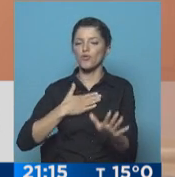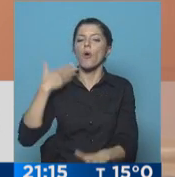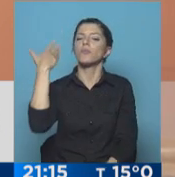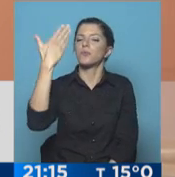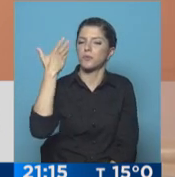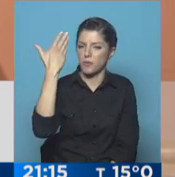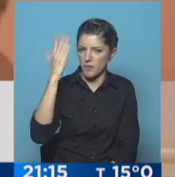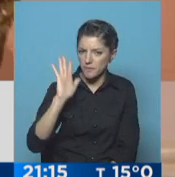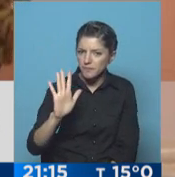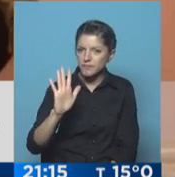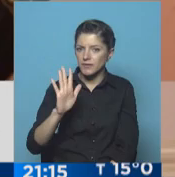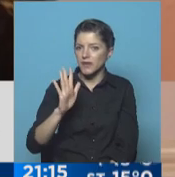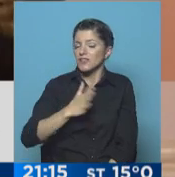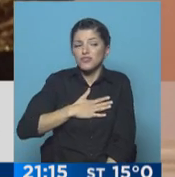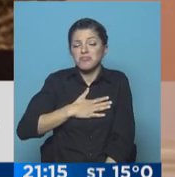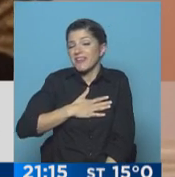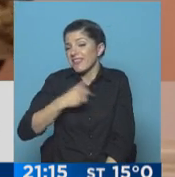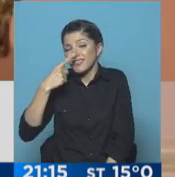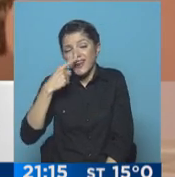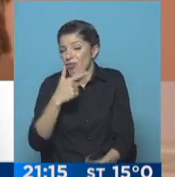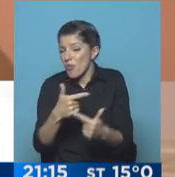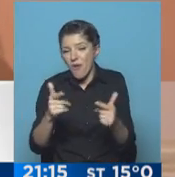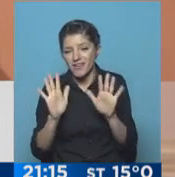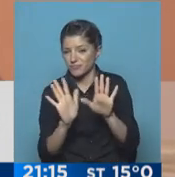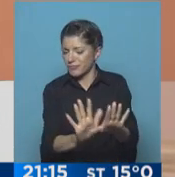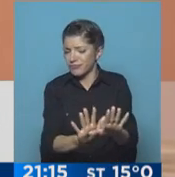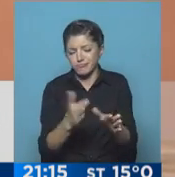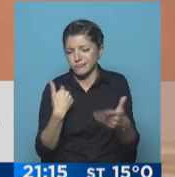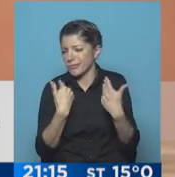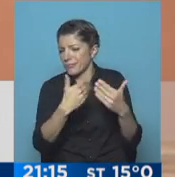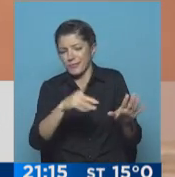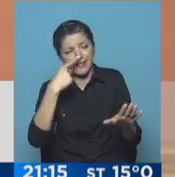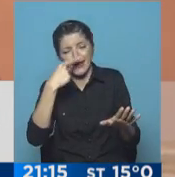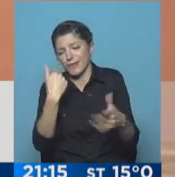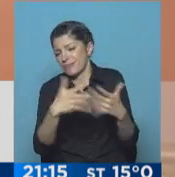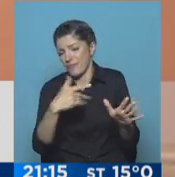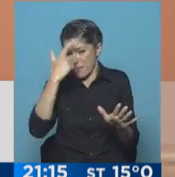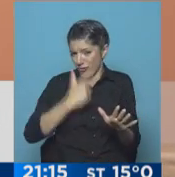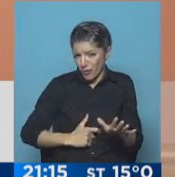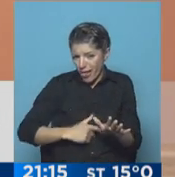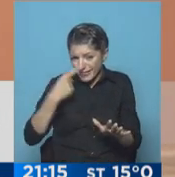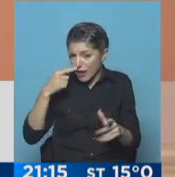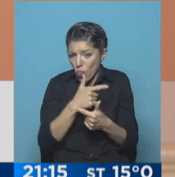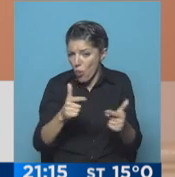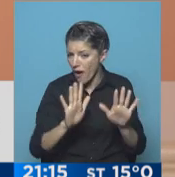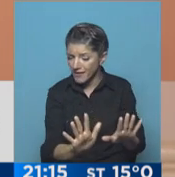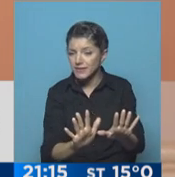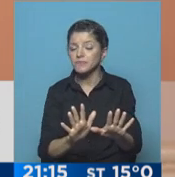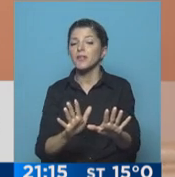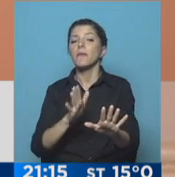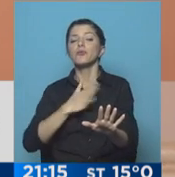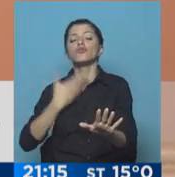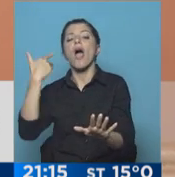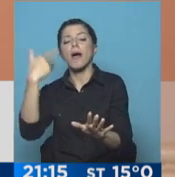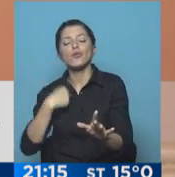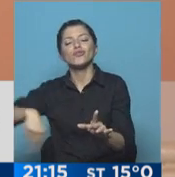les hablo despojada de intereses, absolutamente de intereses personales, la necesidad que